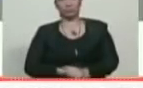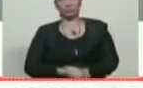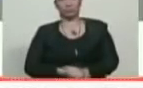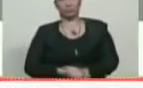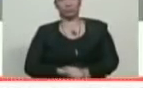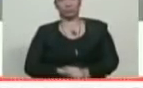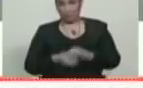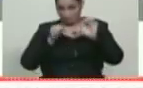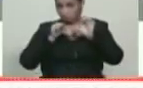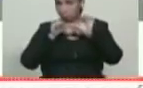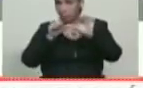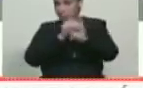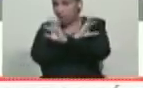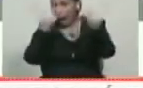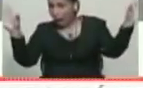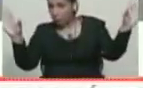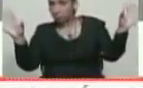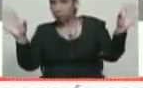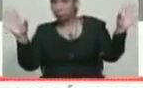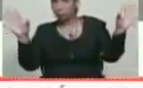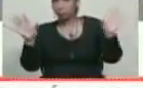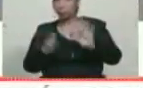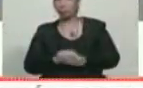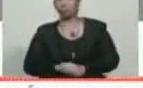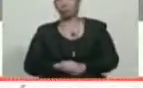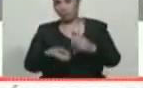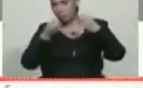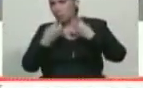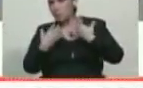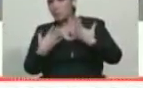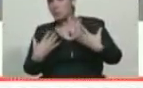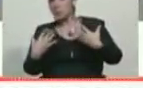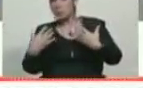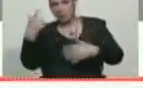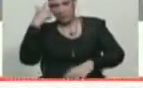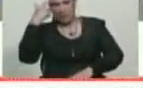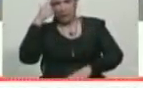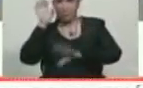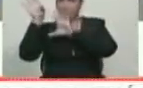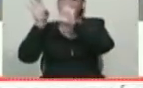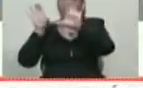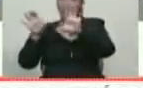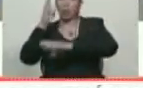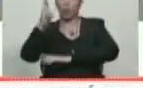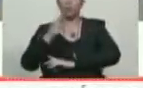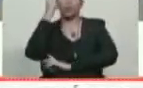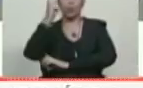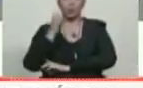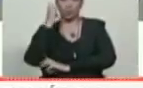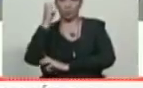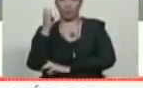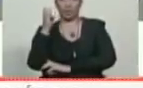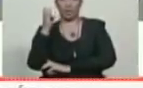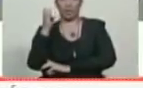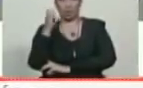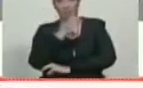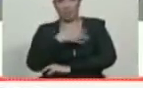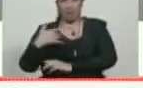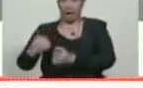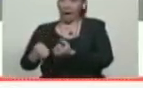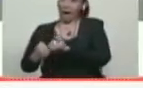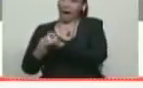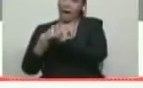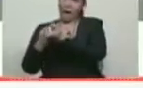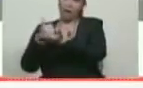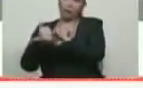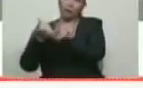Que quede claro esto. Buena parte de la Unión Europea está ayudando para que eso